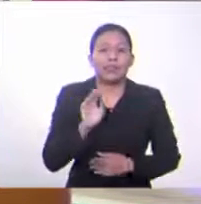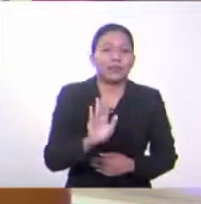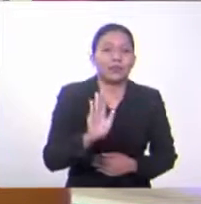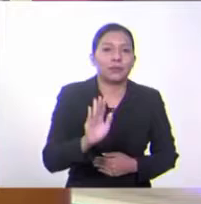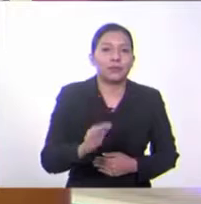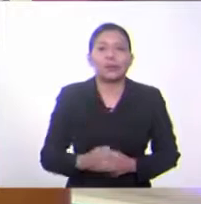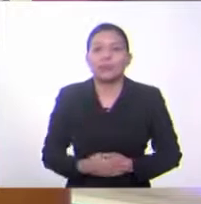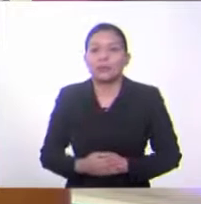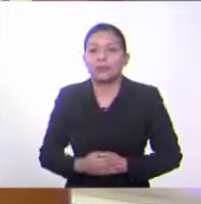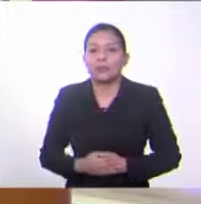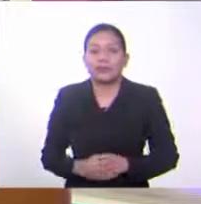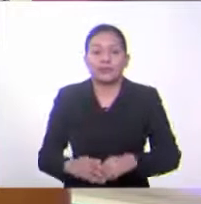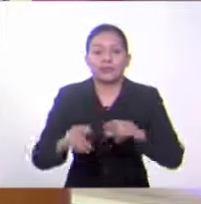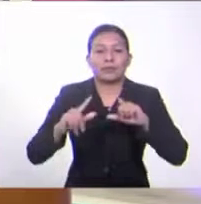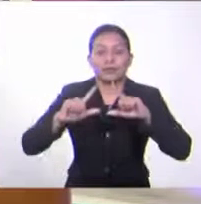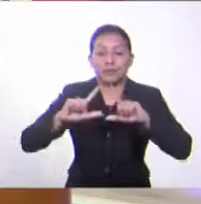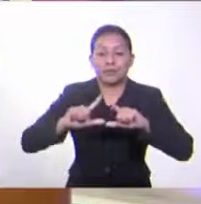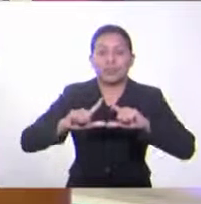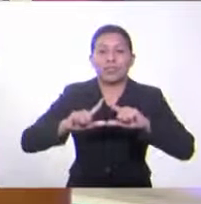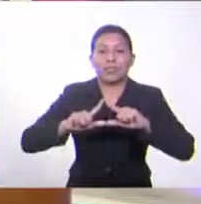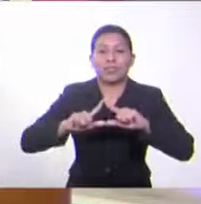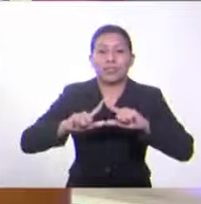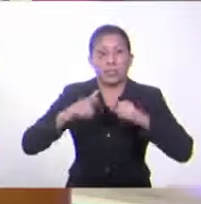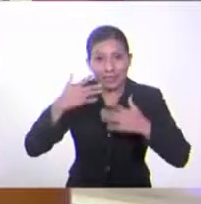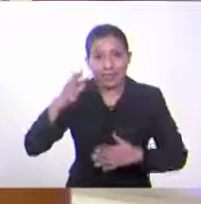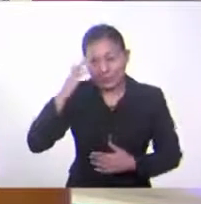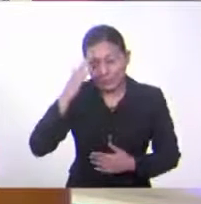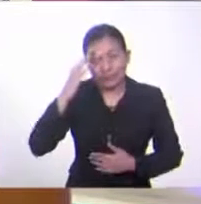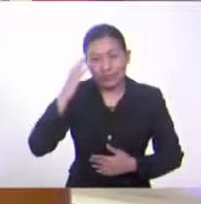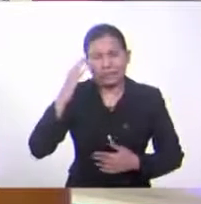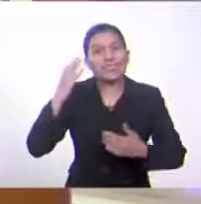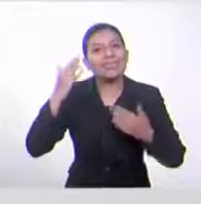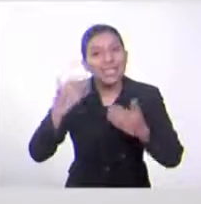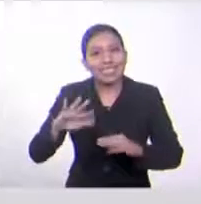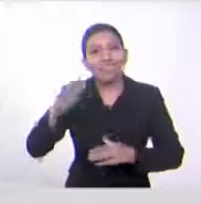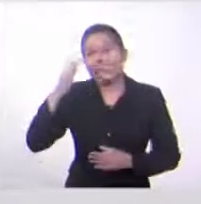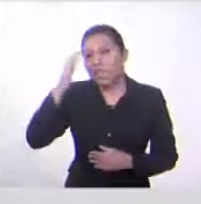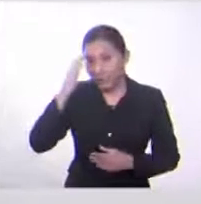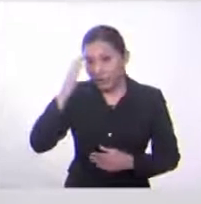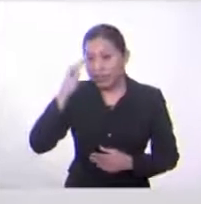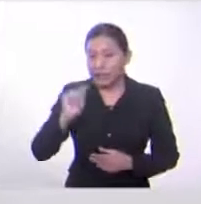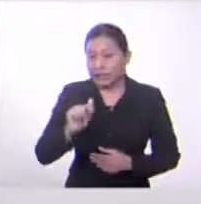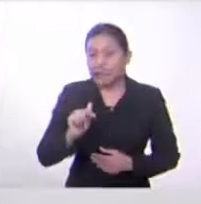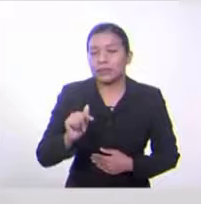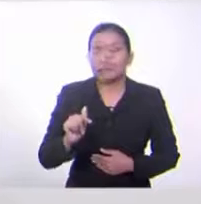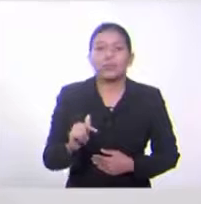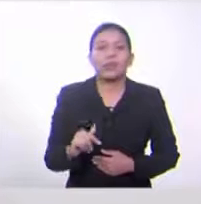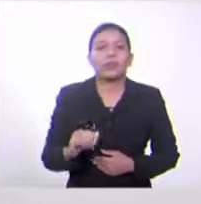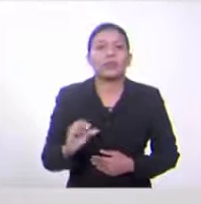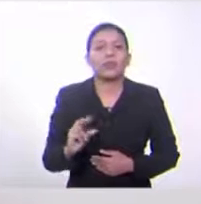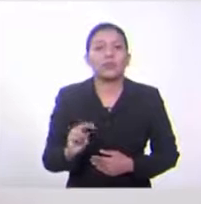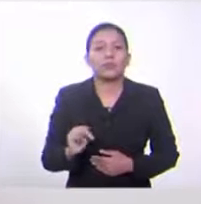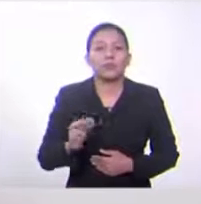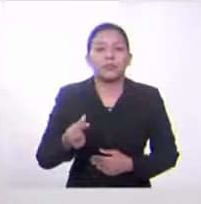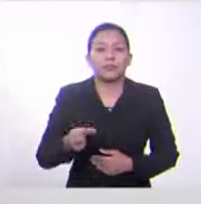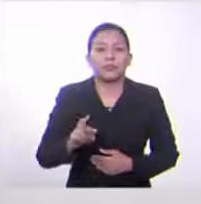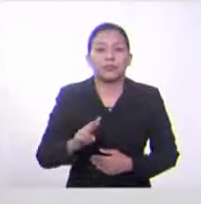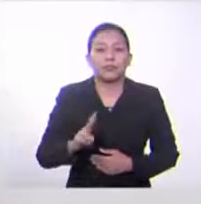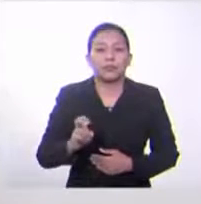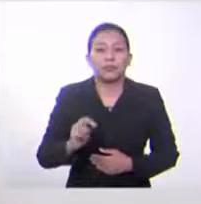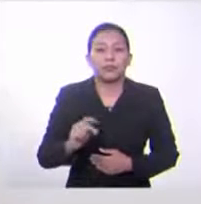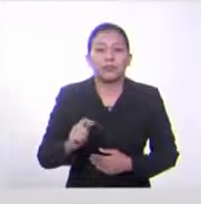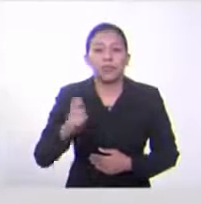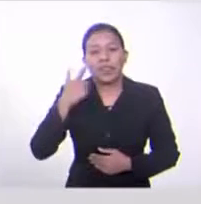en el triángulo que ya sabía que ya hemos probado que es congruente, es este. ¿Y qué pasa